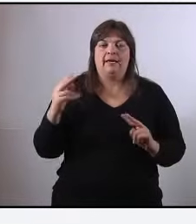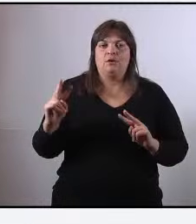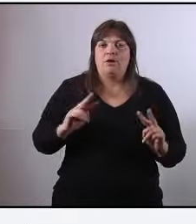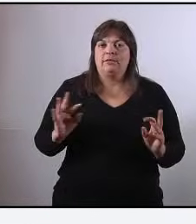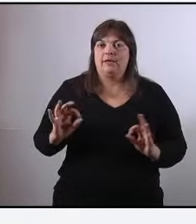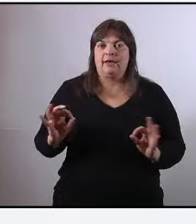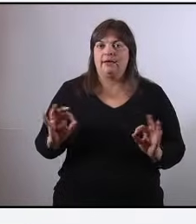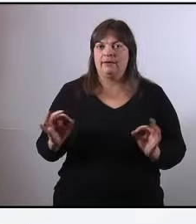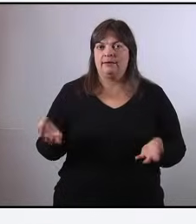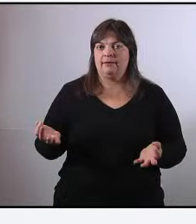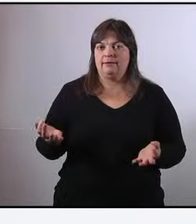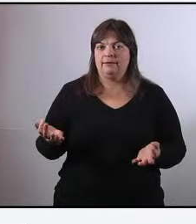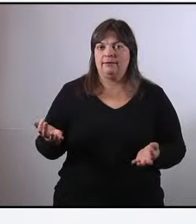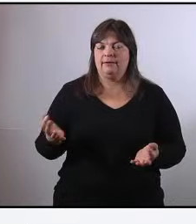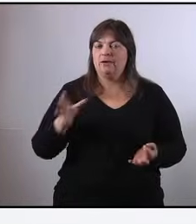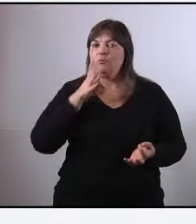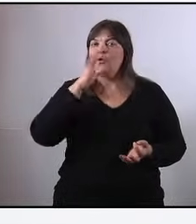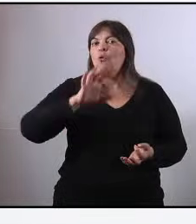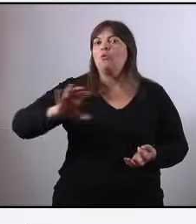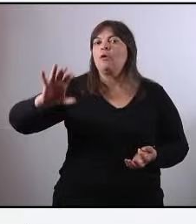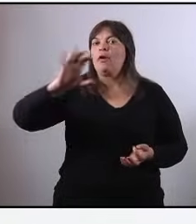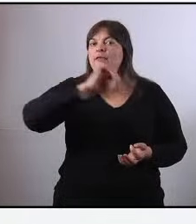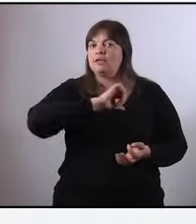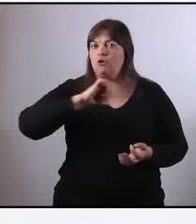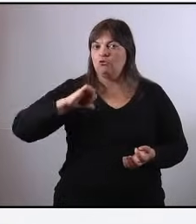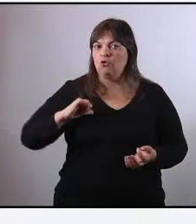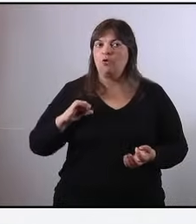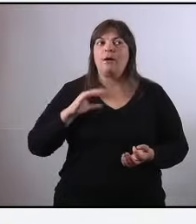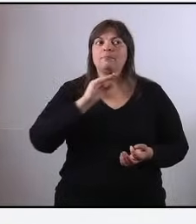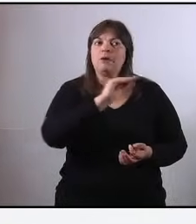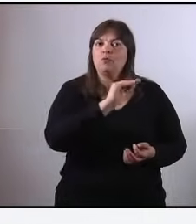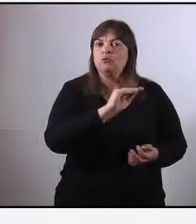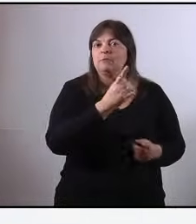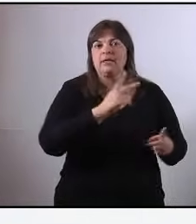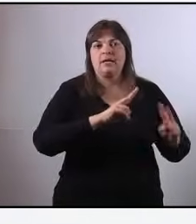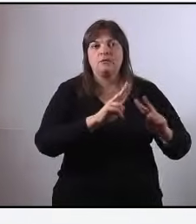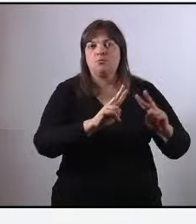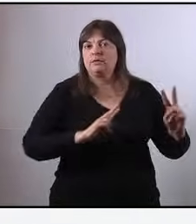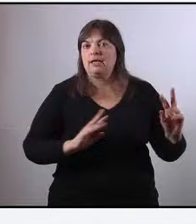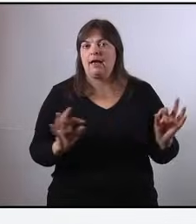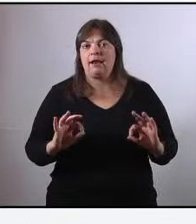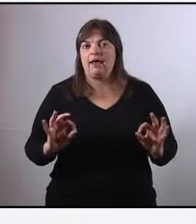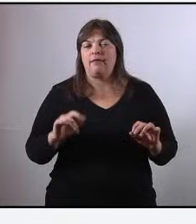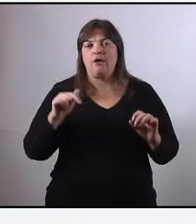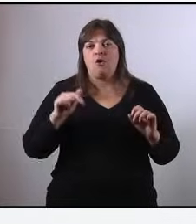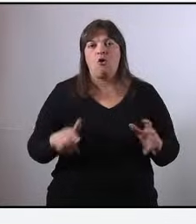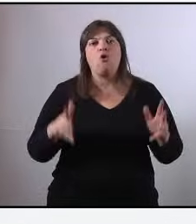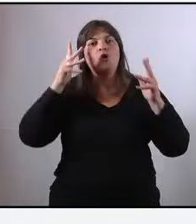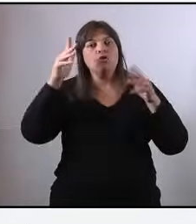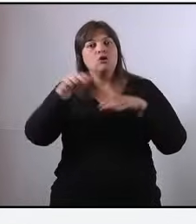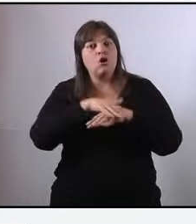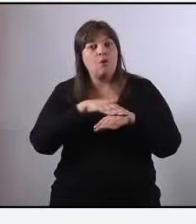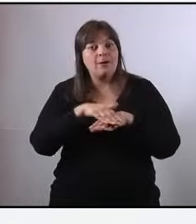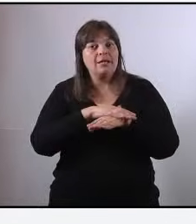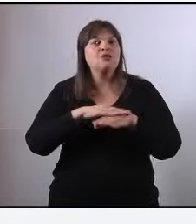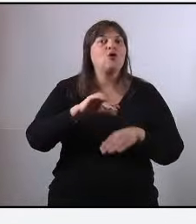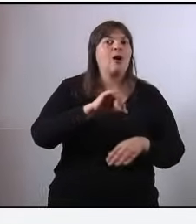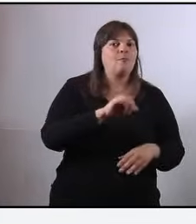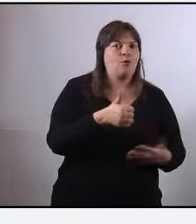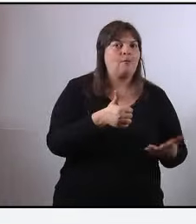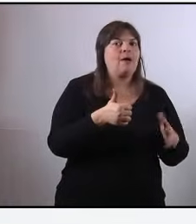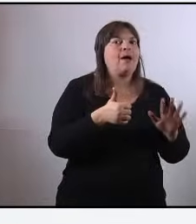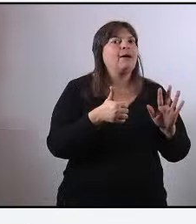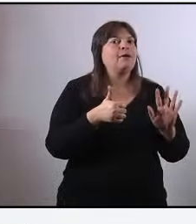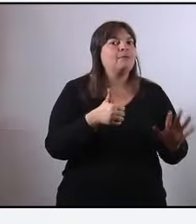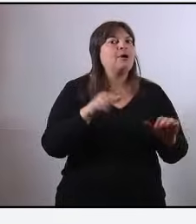esta cuestión cuando varias comunidades autónomas le preguntaron. Esto hoy en Consejo de Ministros se aprueba, pero tiene que tener